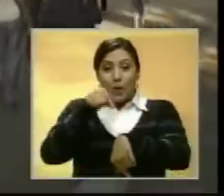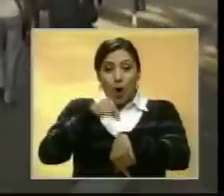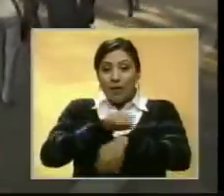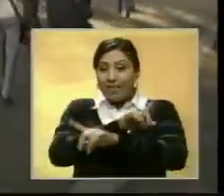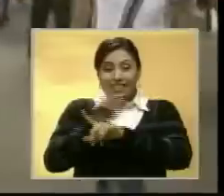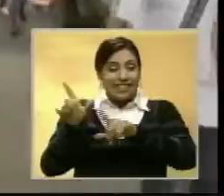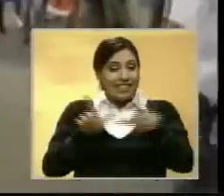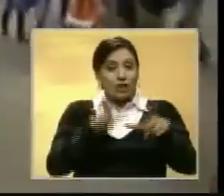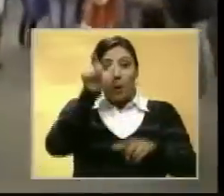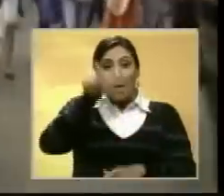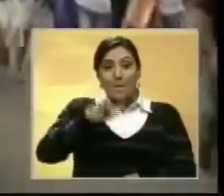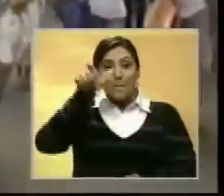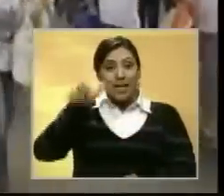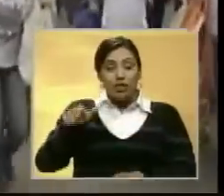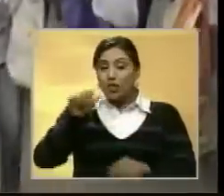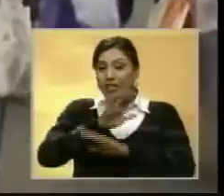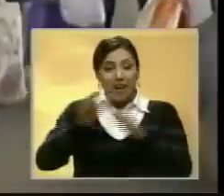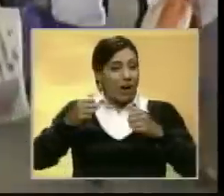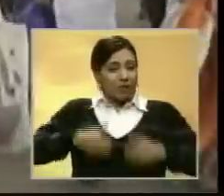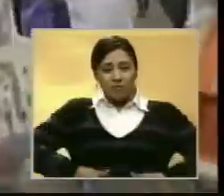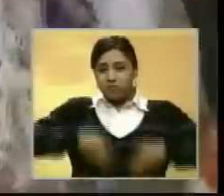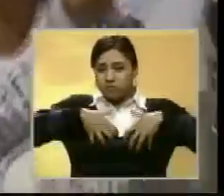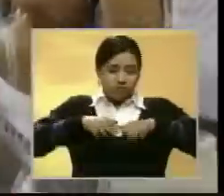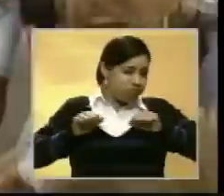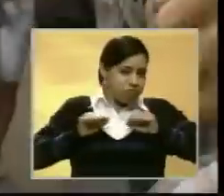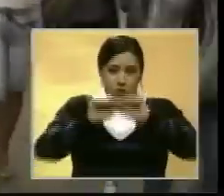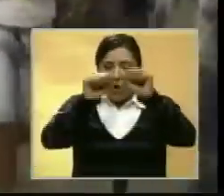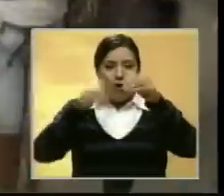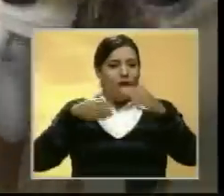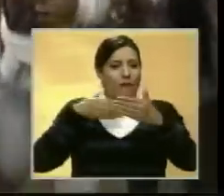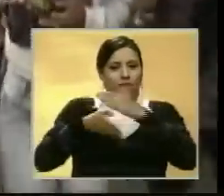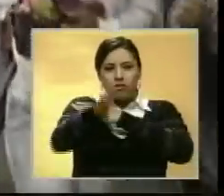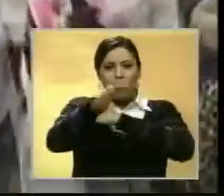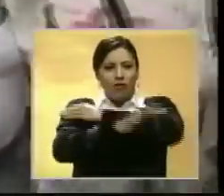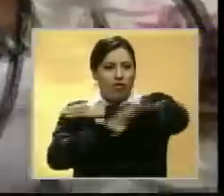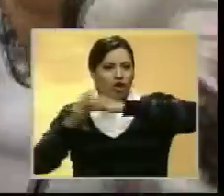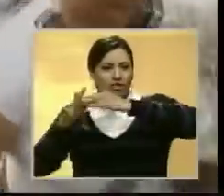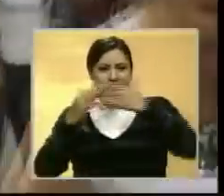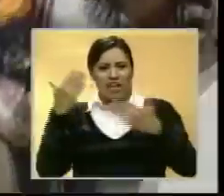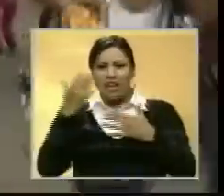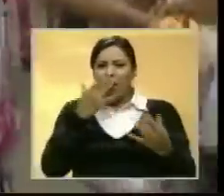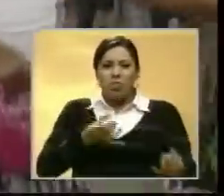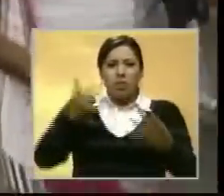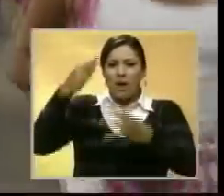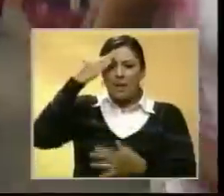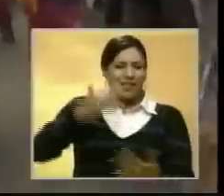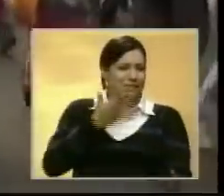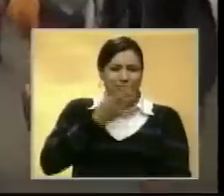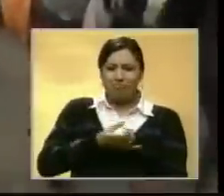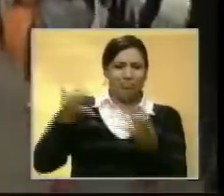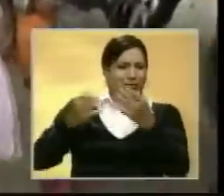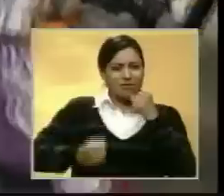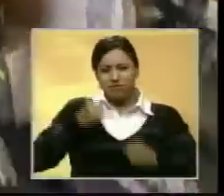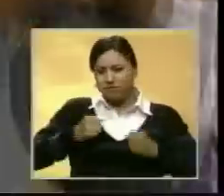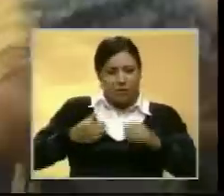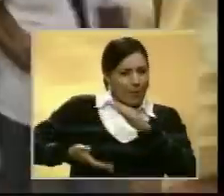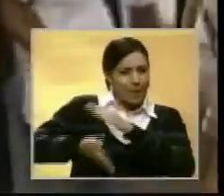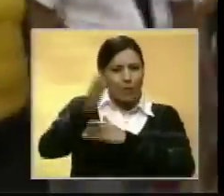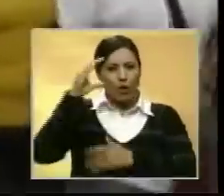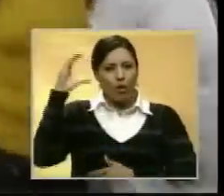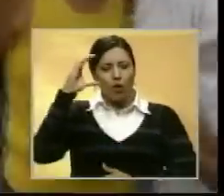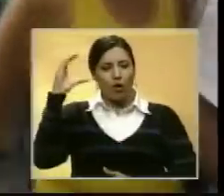en que los venezolanos atravesaron la frontera por encima de las autoridades y lograron pasar hacia